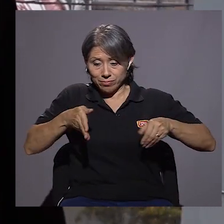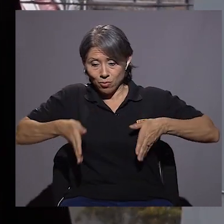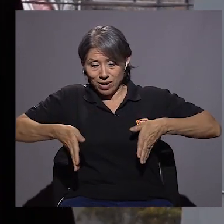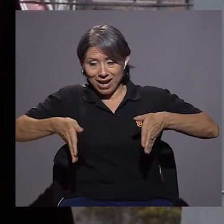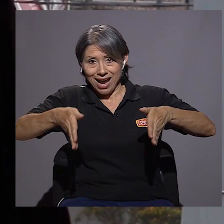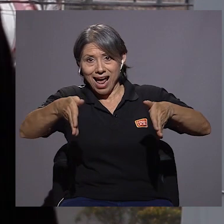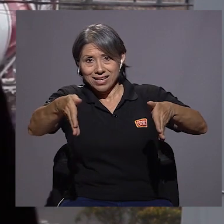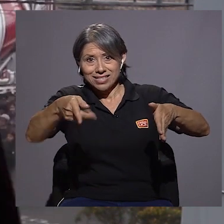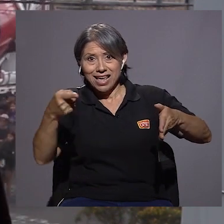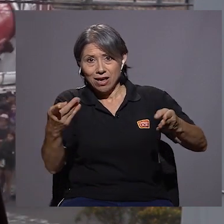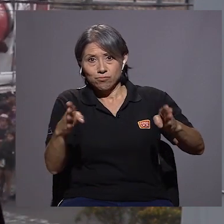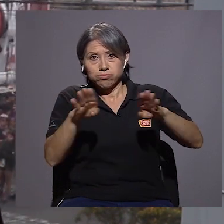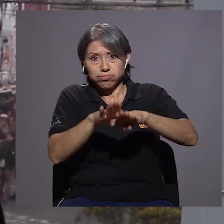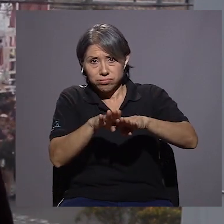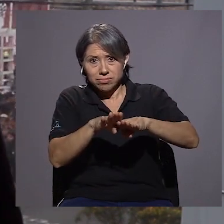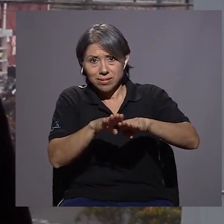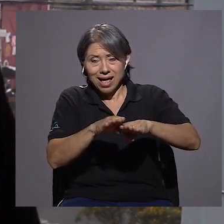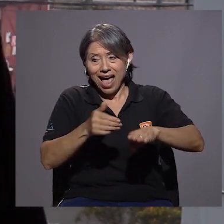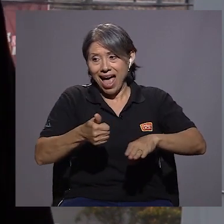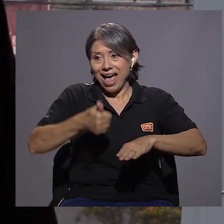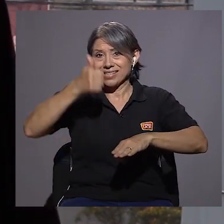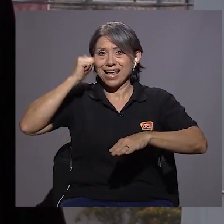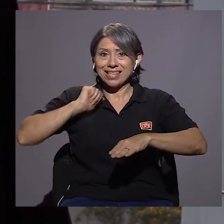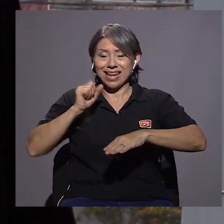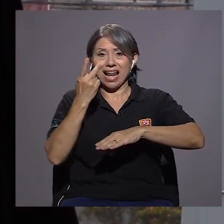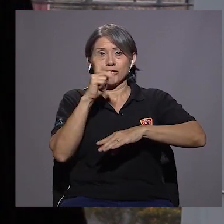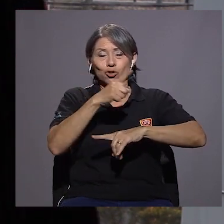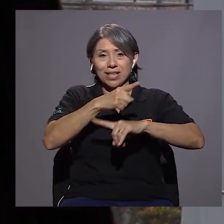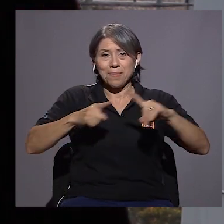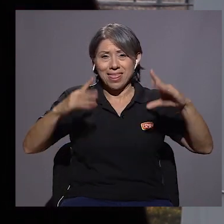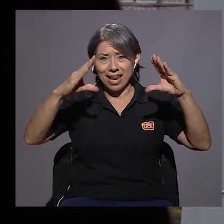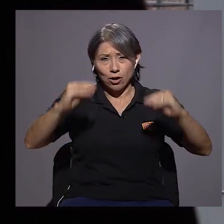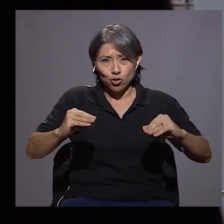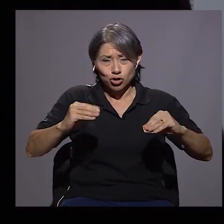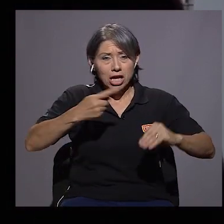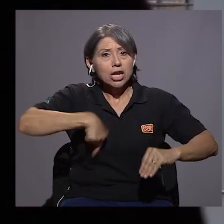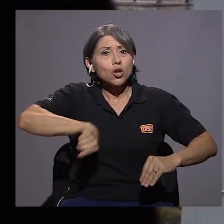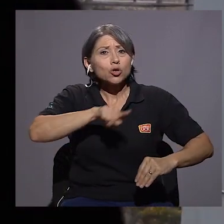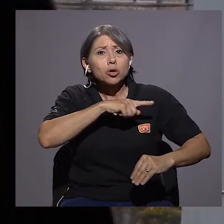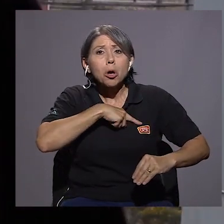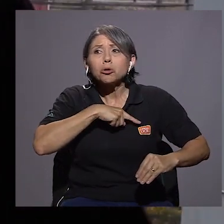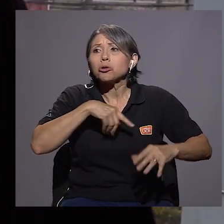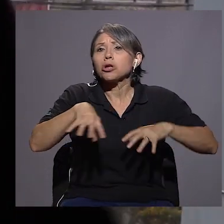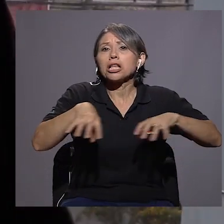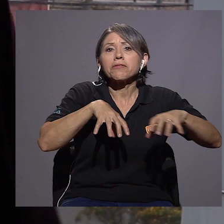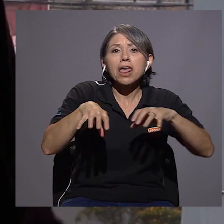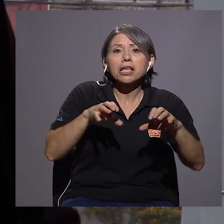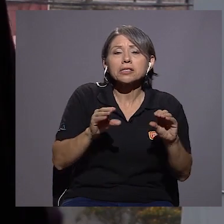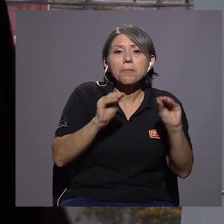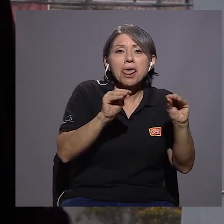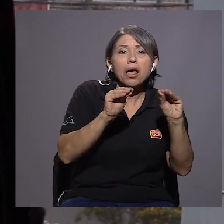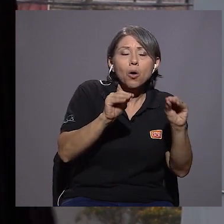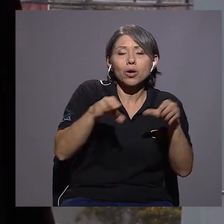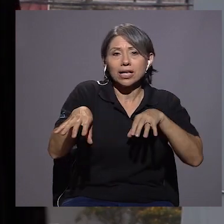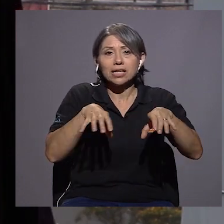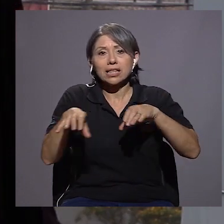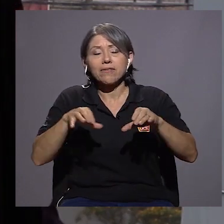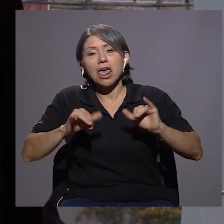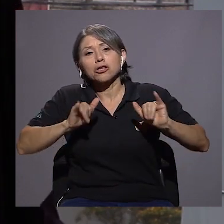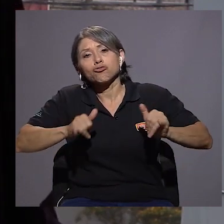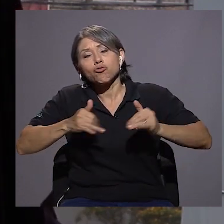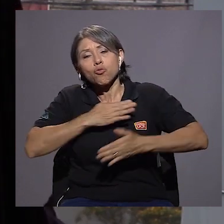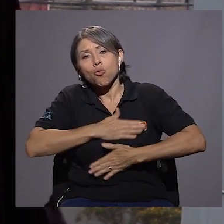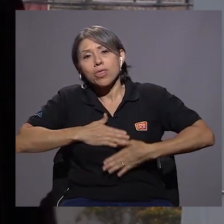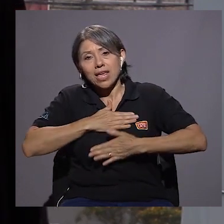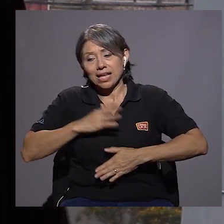o teníamos hasta el día de ayer a las 12:30 de la noche, cuando personas estábamos en nuestras actividades pedagógicas y lúdicas